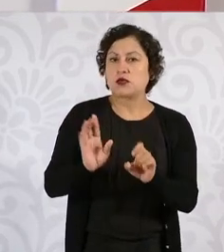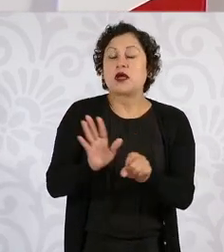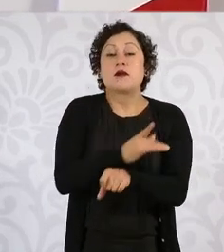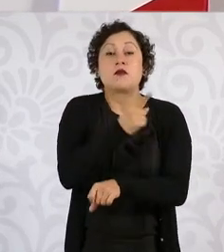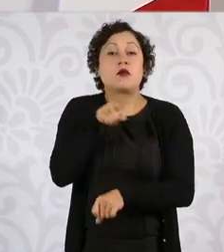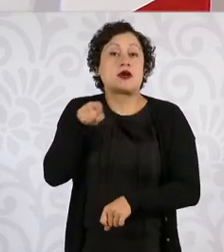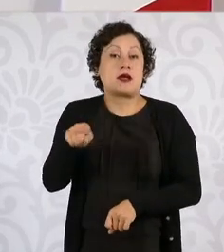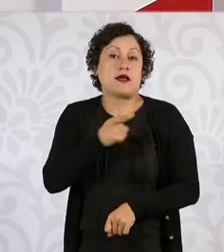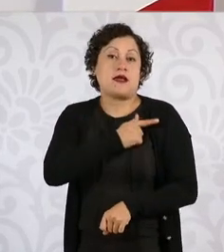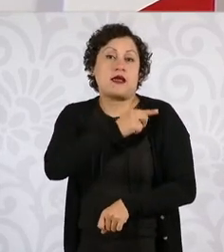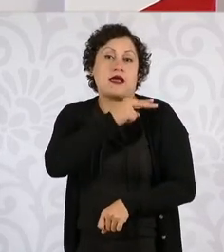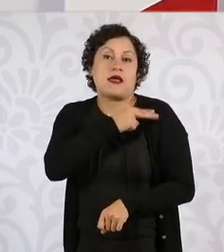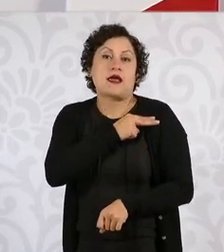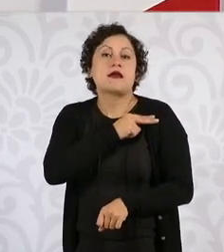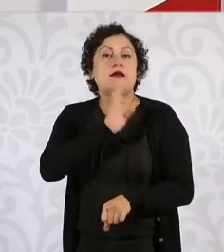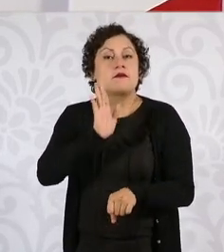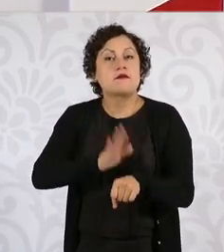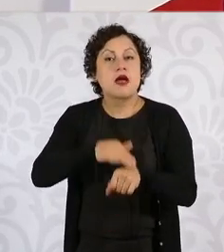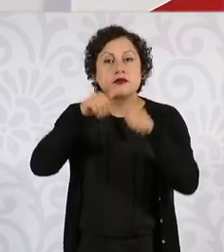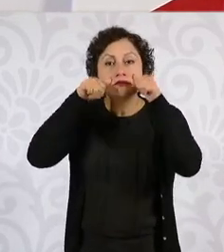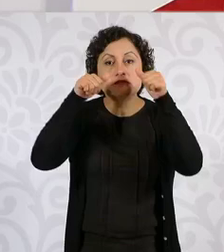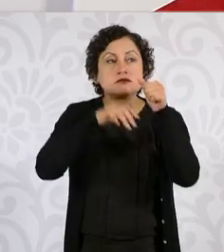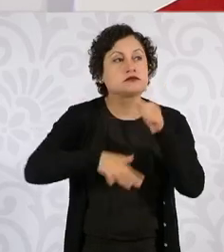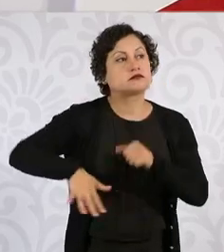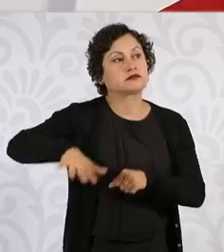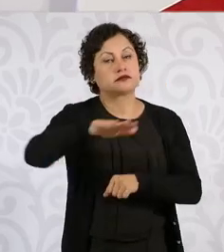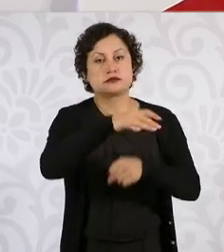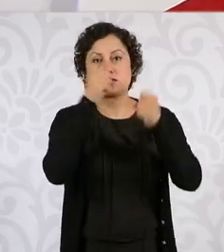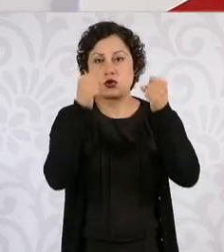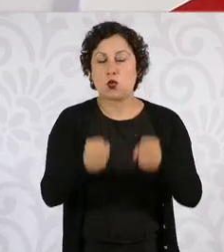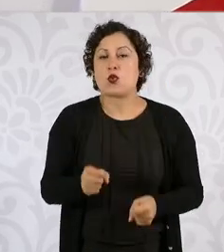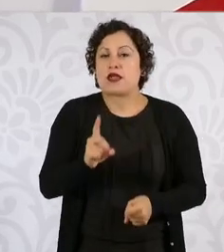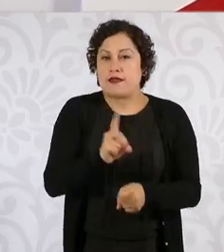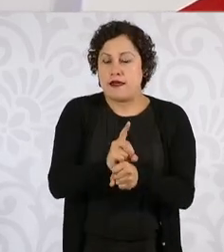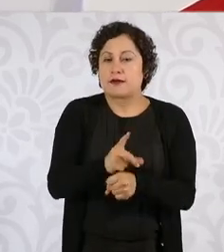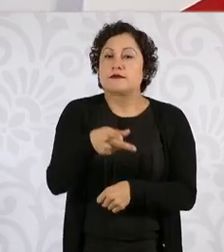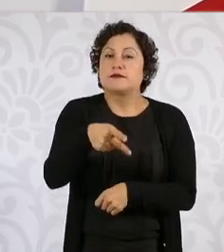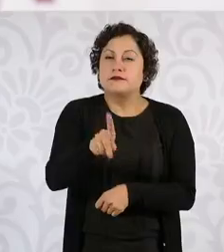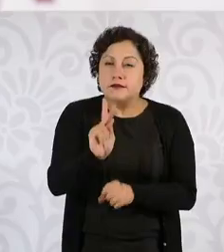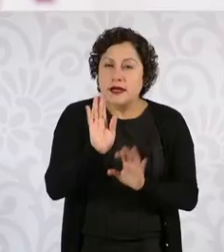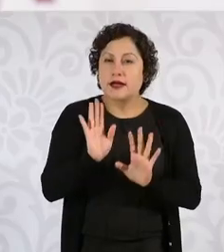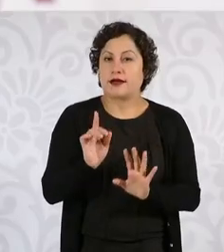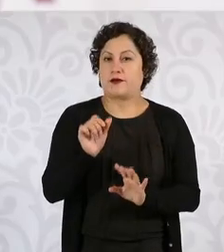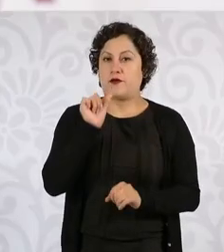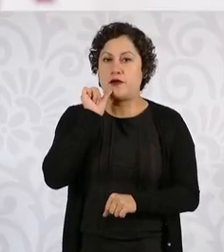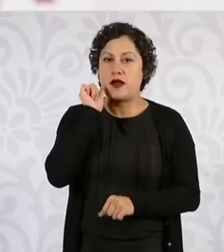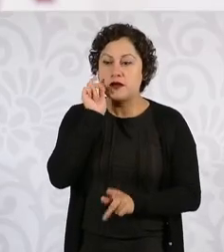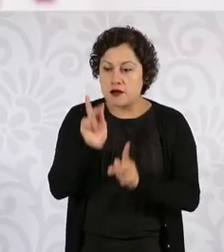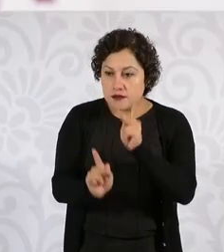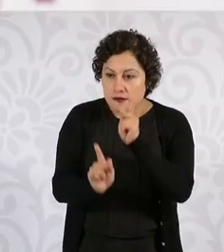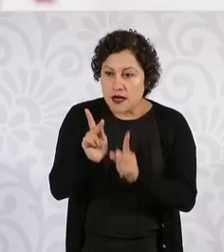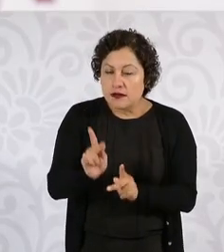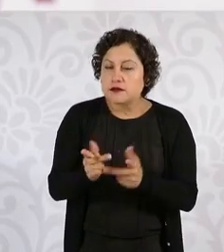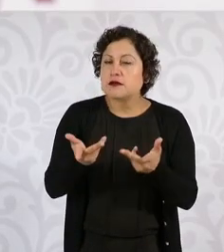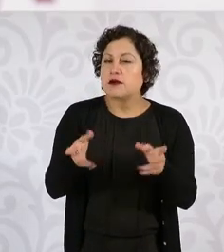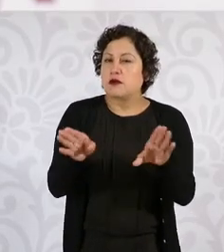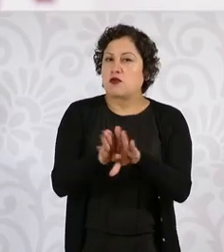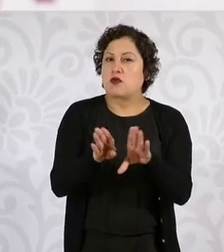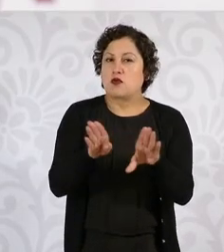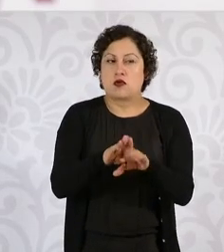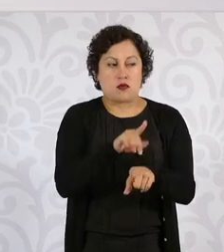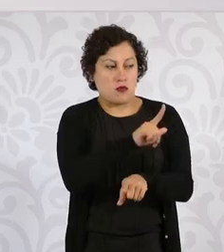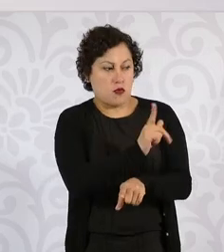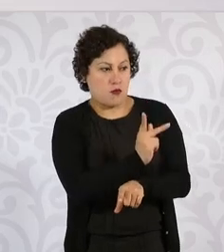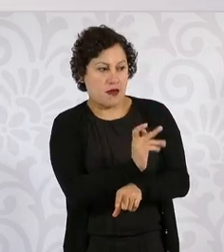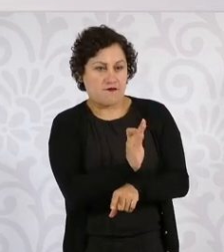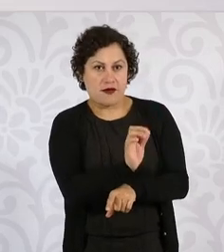seguridad pública. Entonces, estamos viendo de qué manera se puede recuperar pues esta capacidad para que si viene un transporte